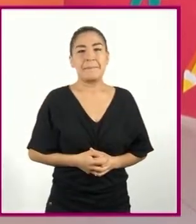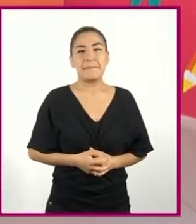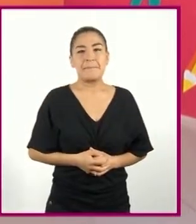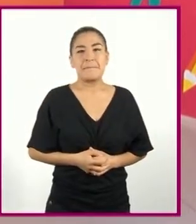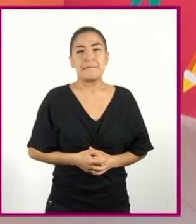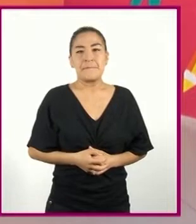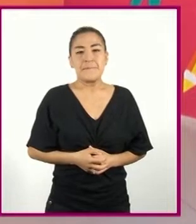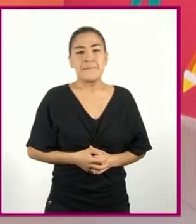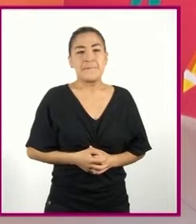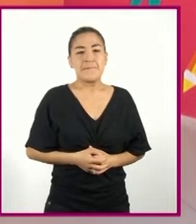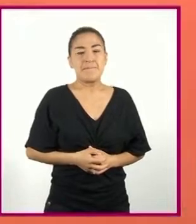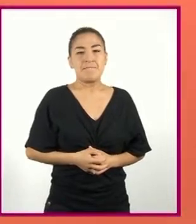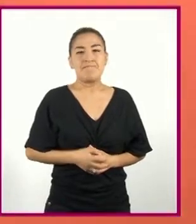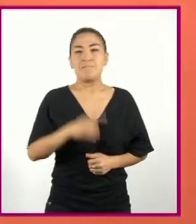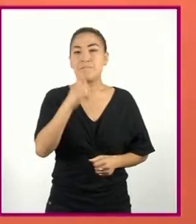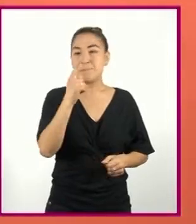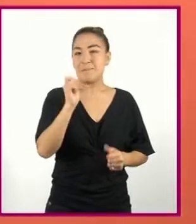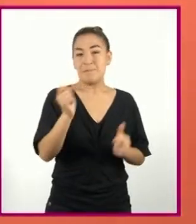es reconocerlo.